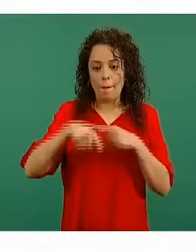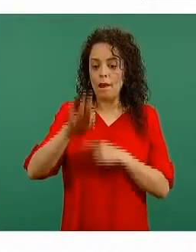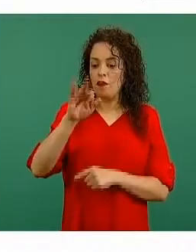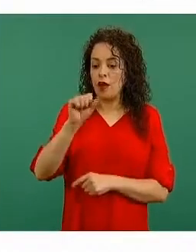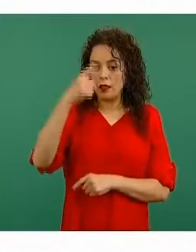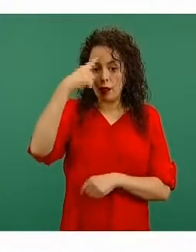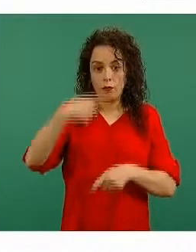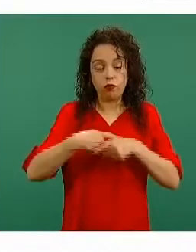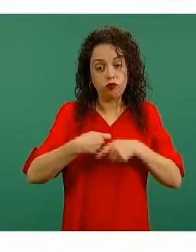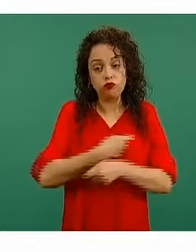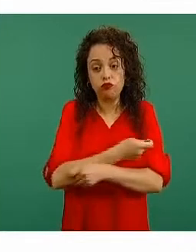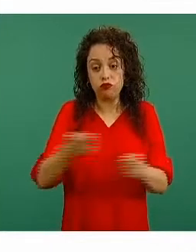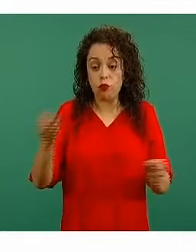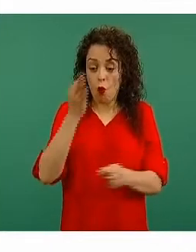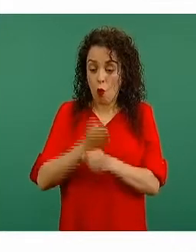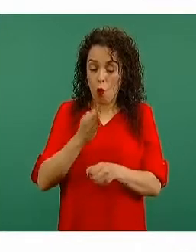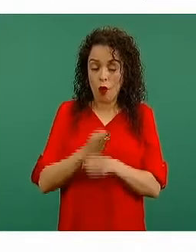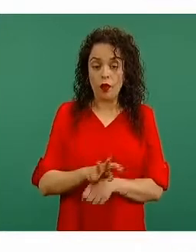momento